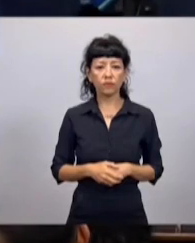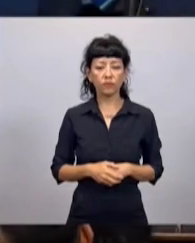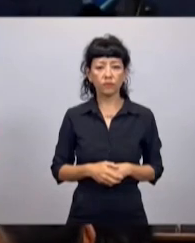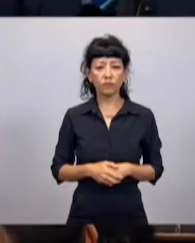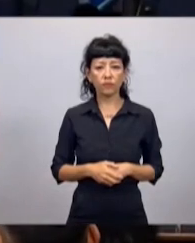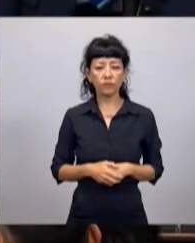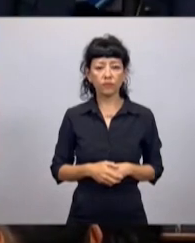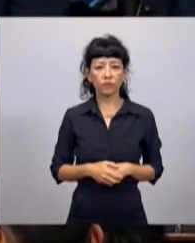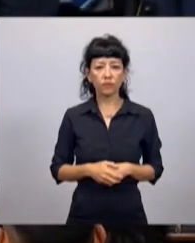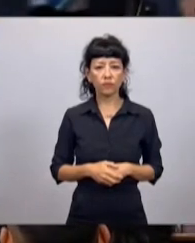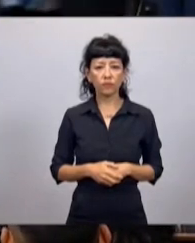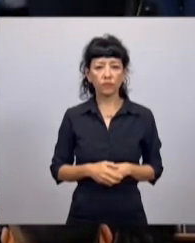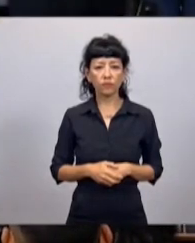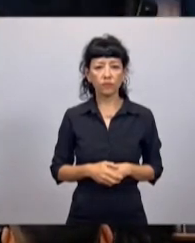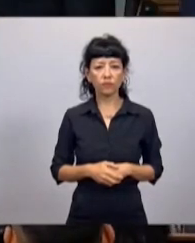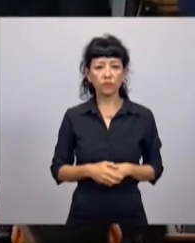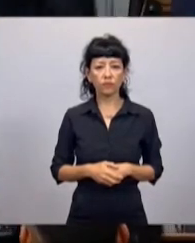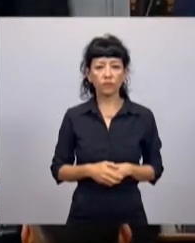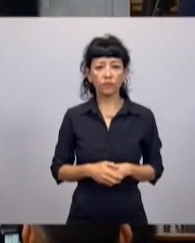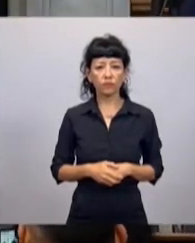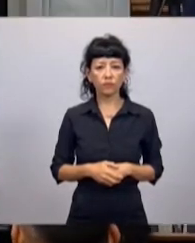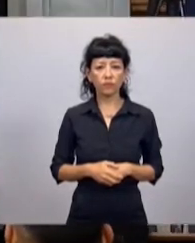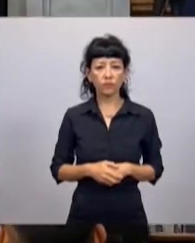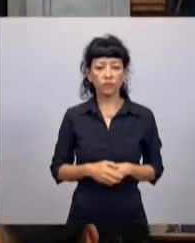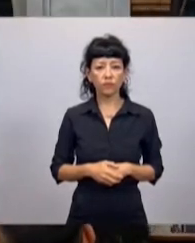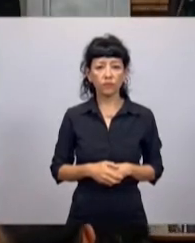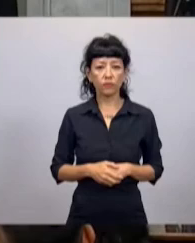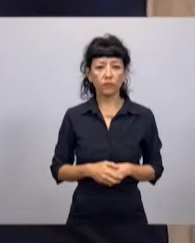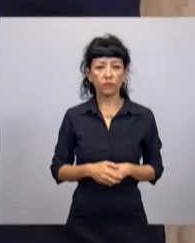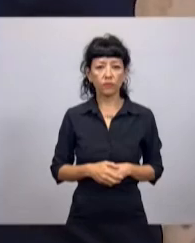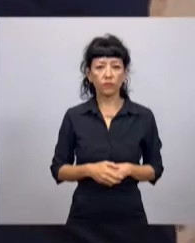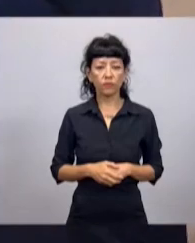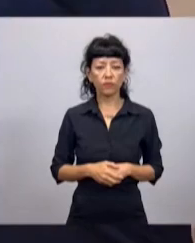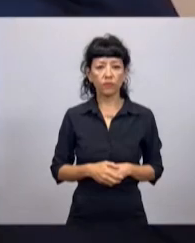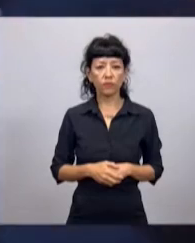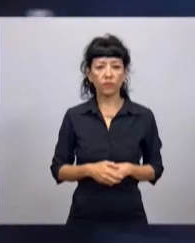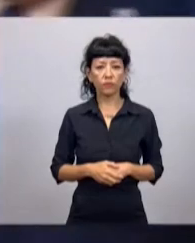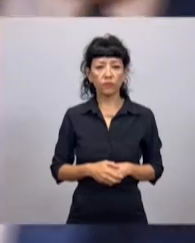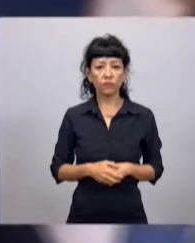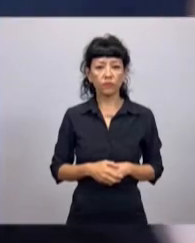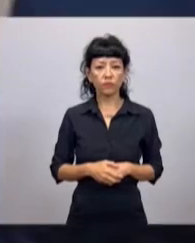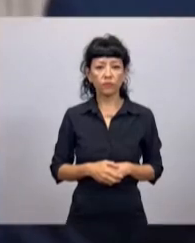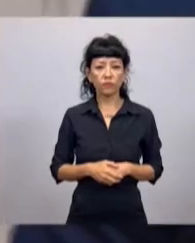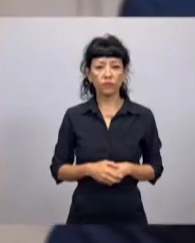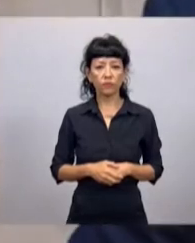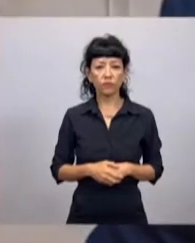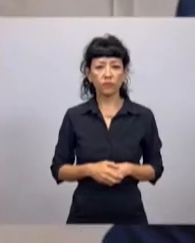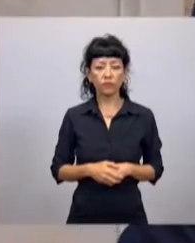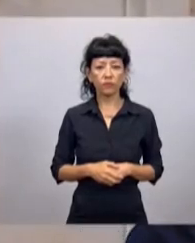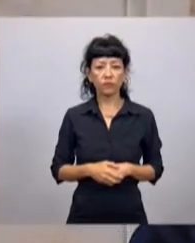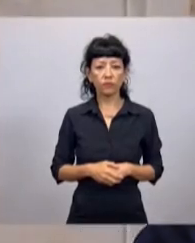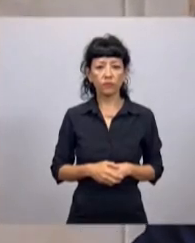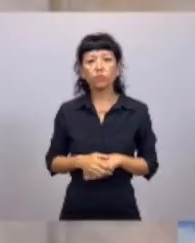el ultraliberal Javier Miley ha Jurado su Caro este domingo como presidente de Argentina en una ceremonia celebrada en la sede del